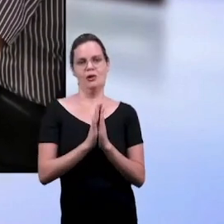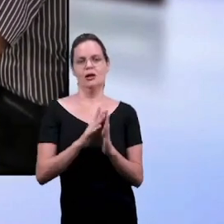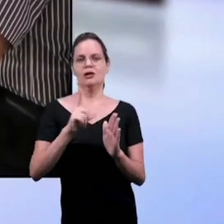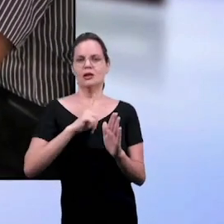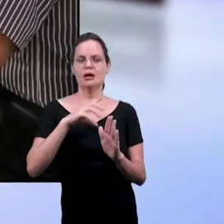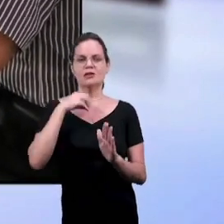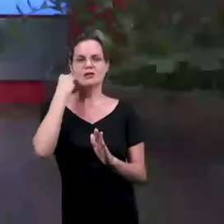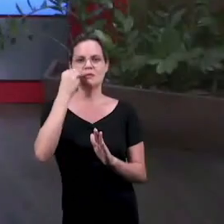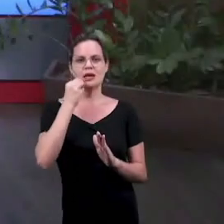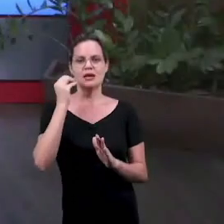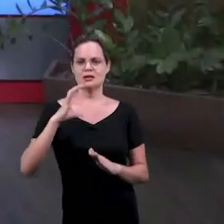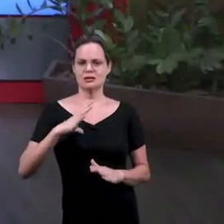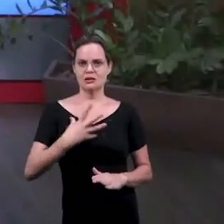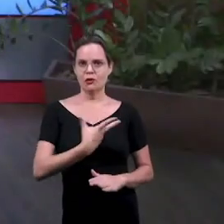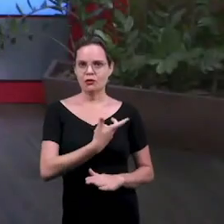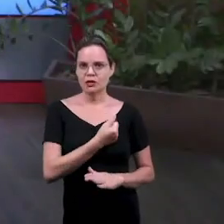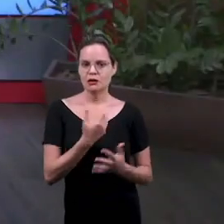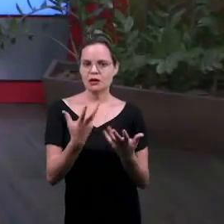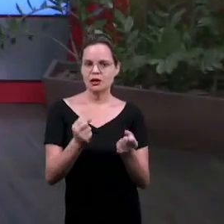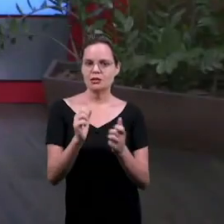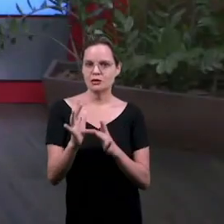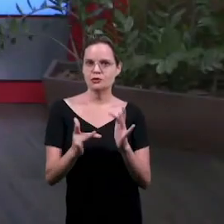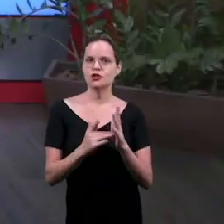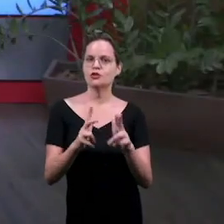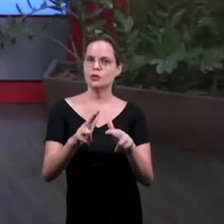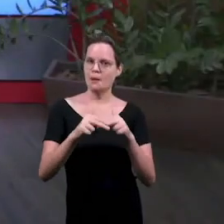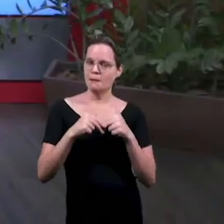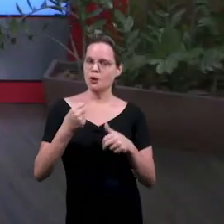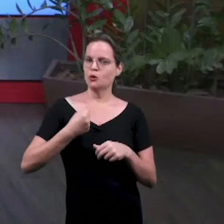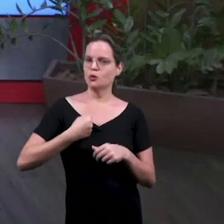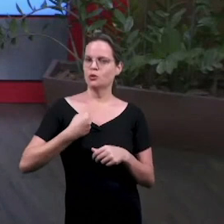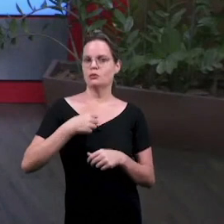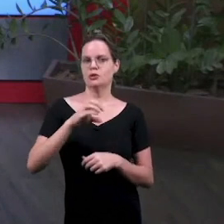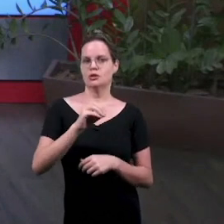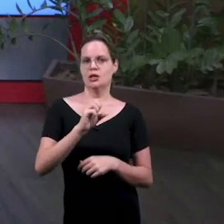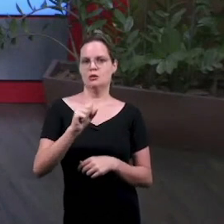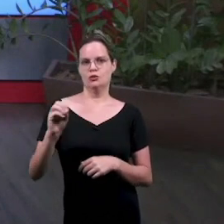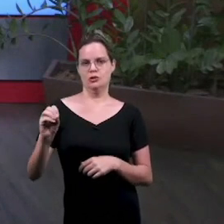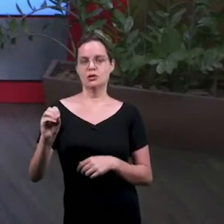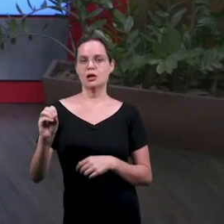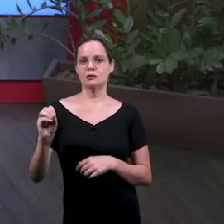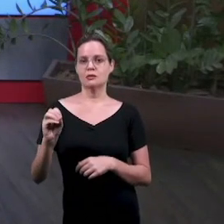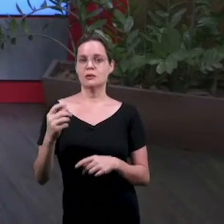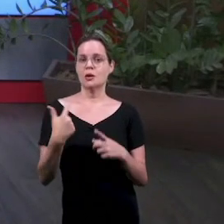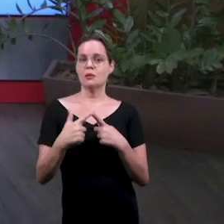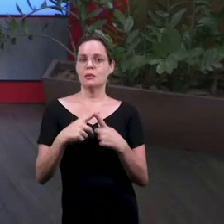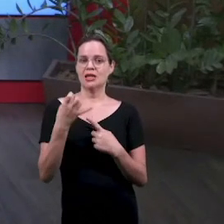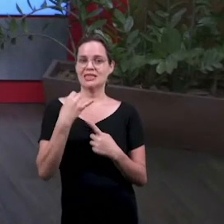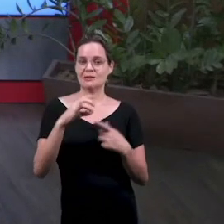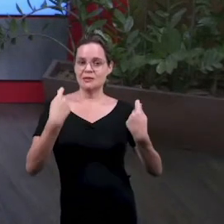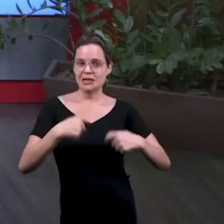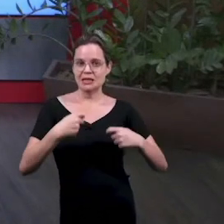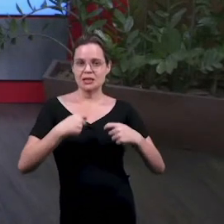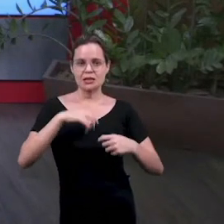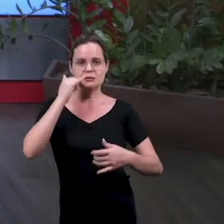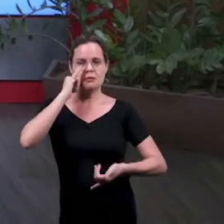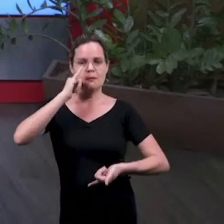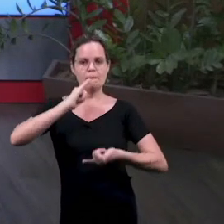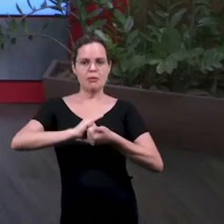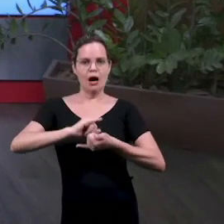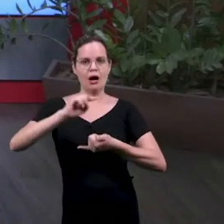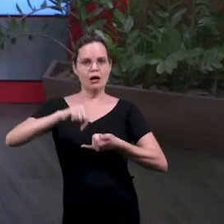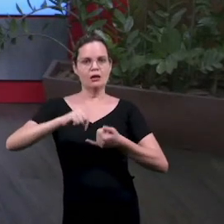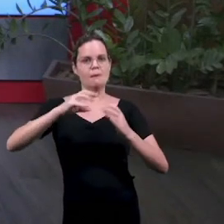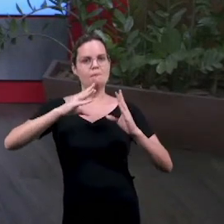Señor. Hay diversas experiencias de conversión a través del 0800, cuando aquel que